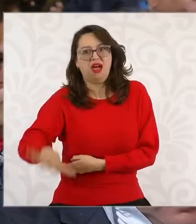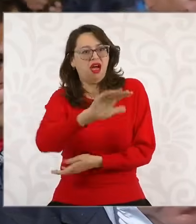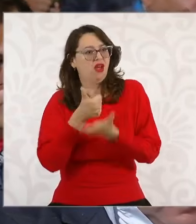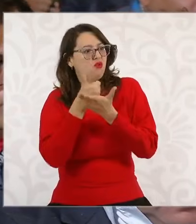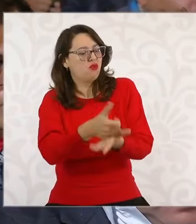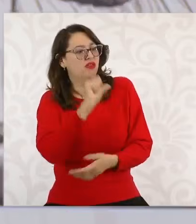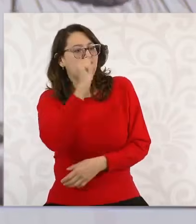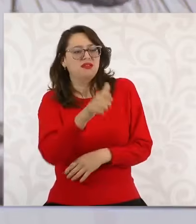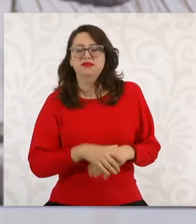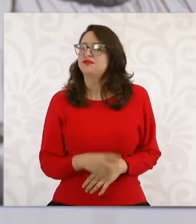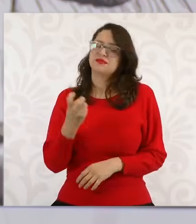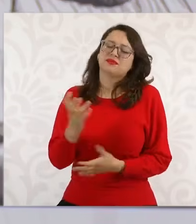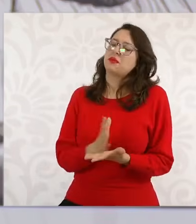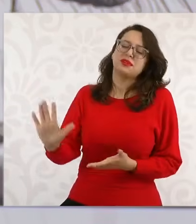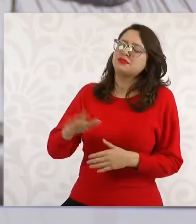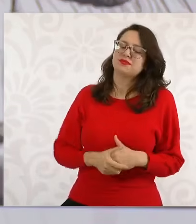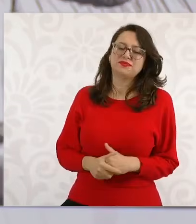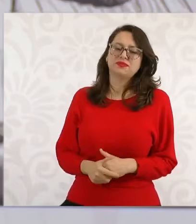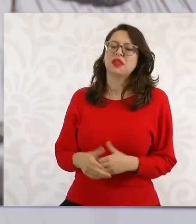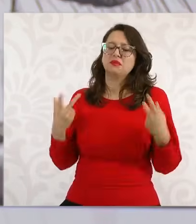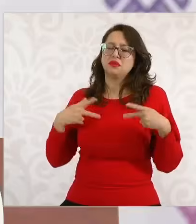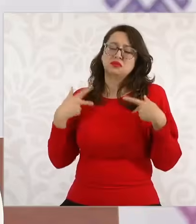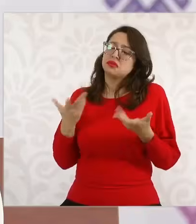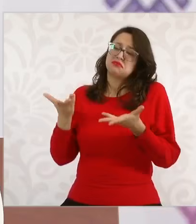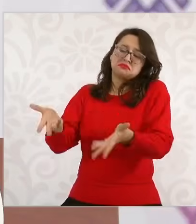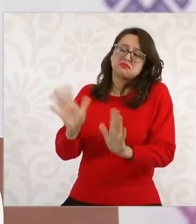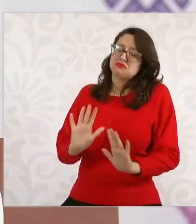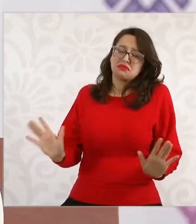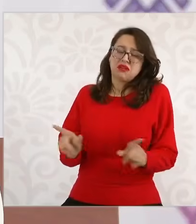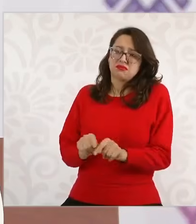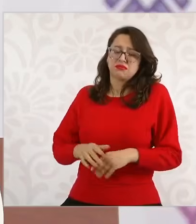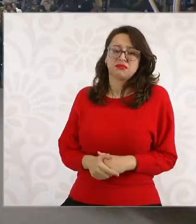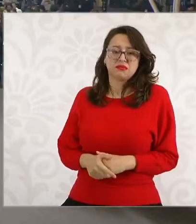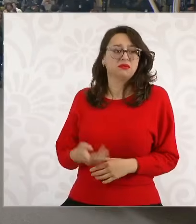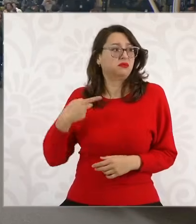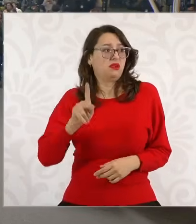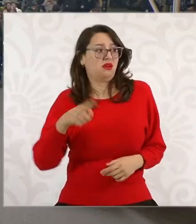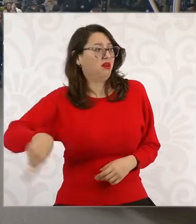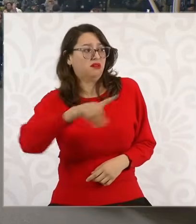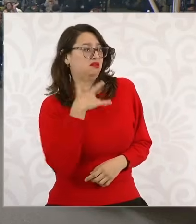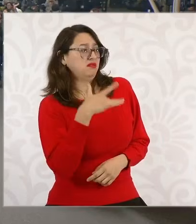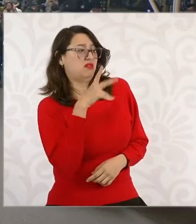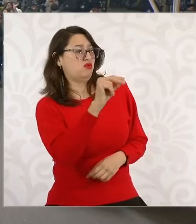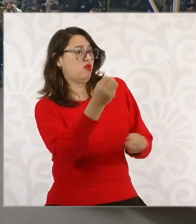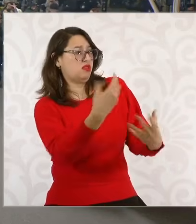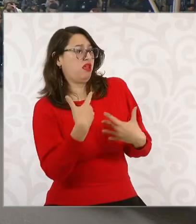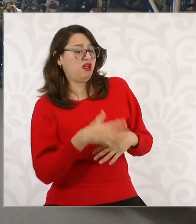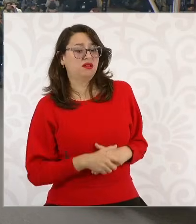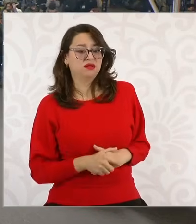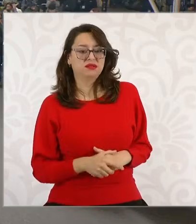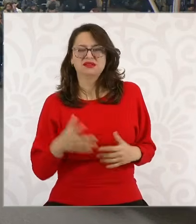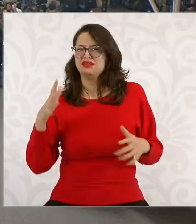no llega al pueblo. Esa es otra cosa, y sí llega a la gente. De la percepción es diferente. Y bueno, sobre